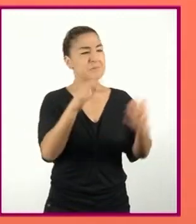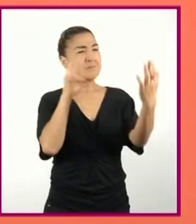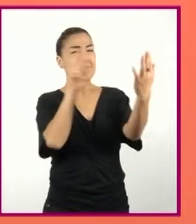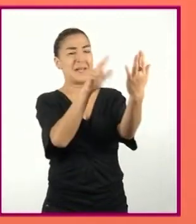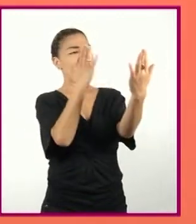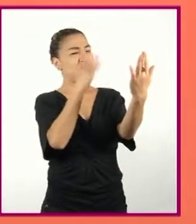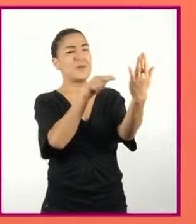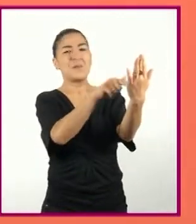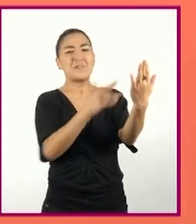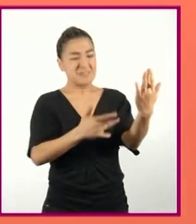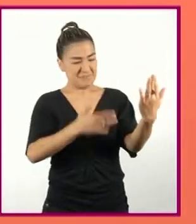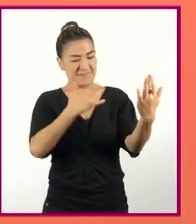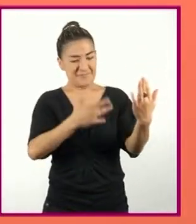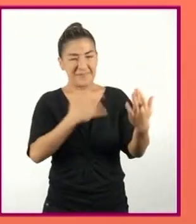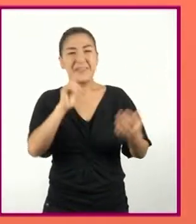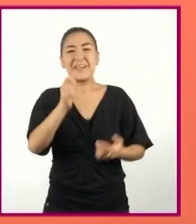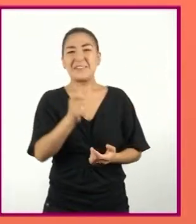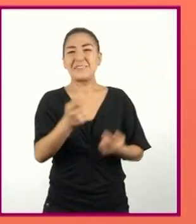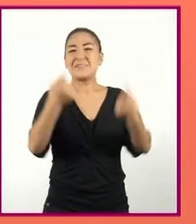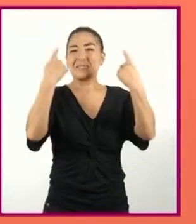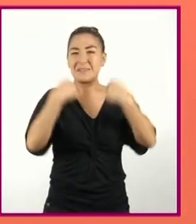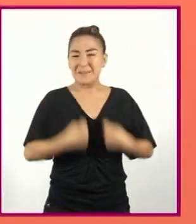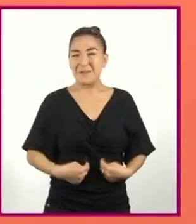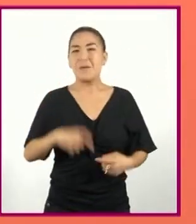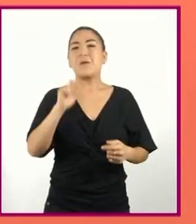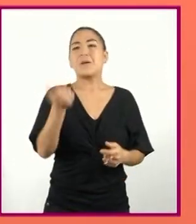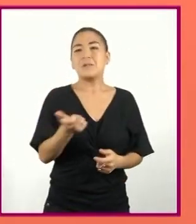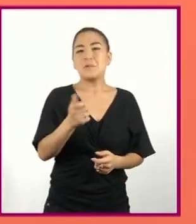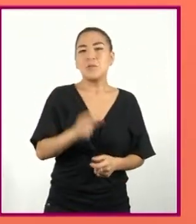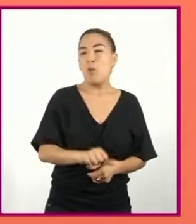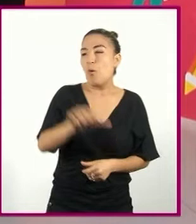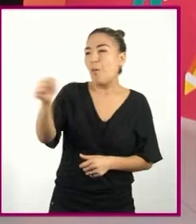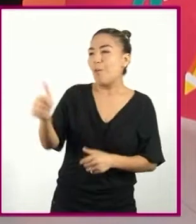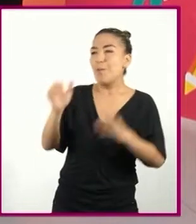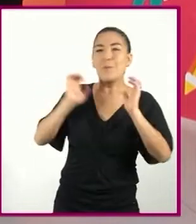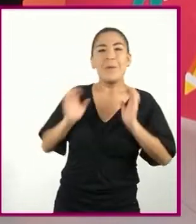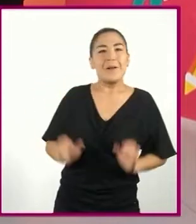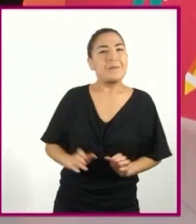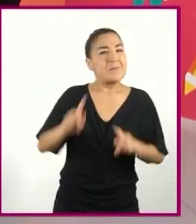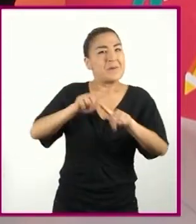parece y en qué se distingue de otros cuerpos.